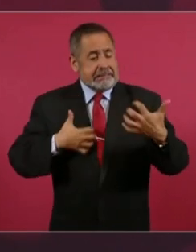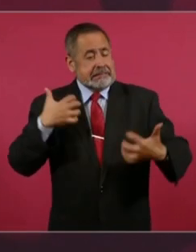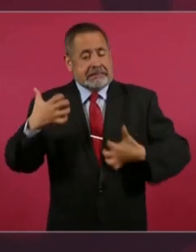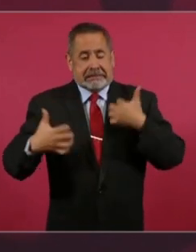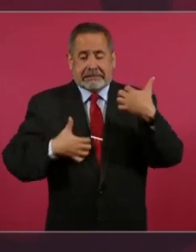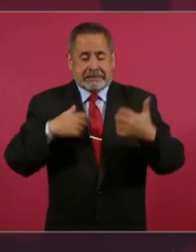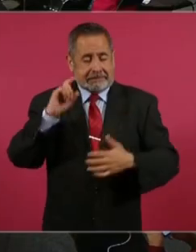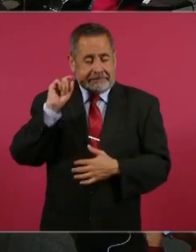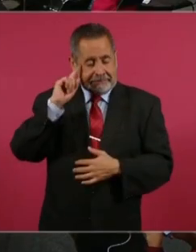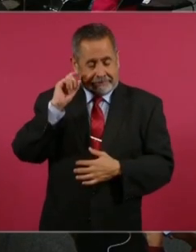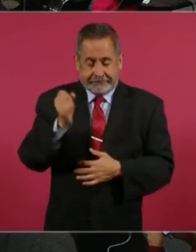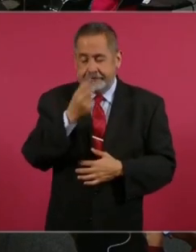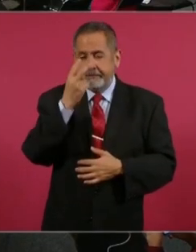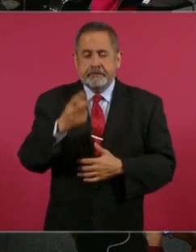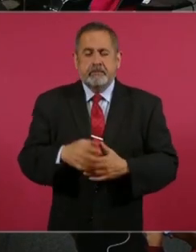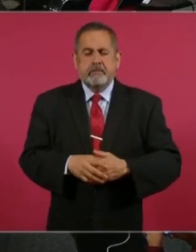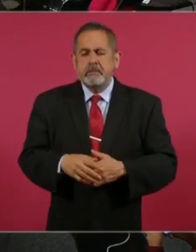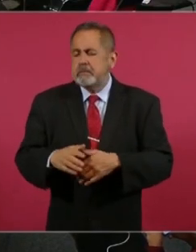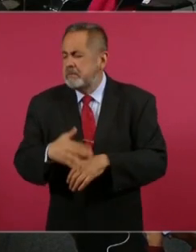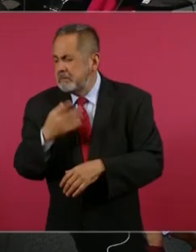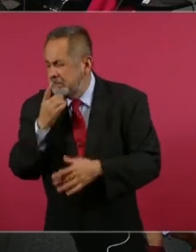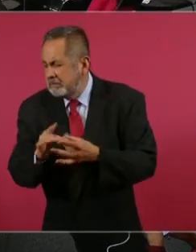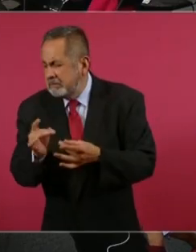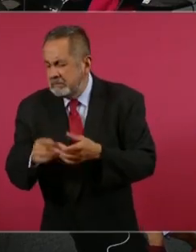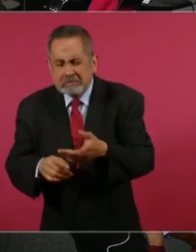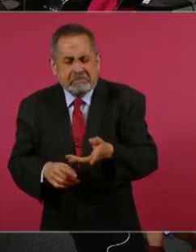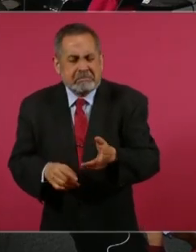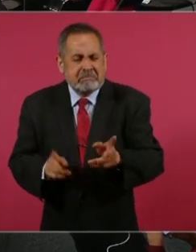molestísimos. ¿Por qué salió esto de